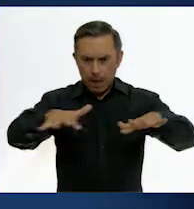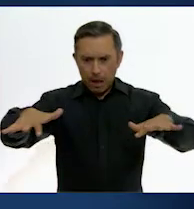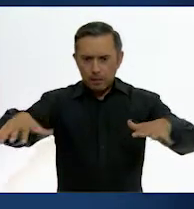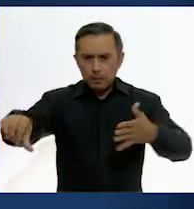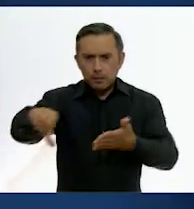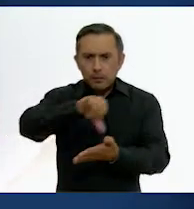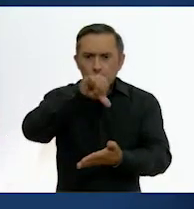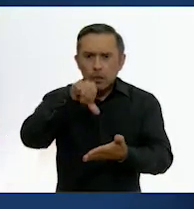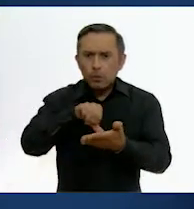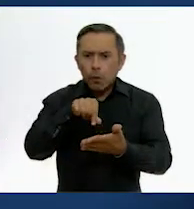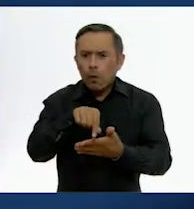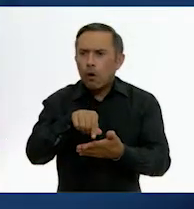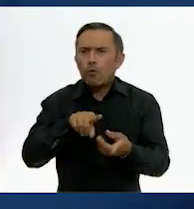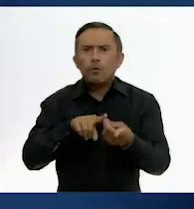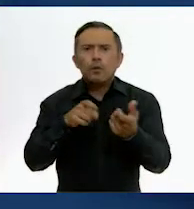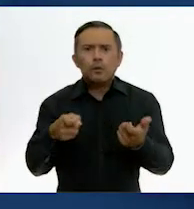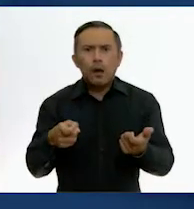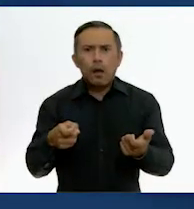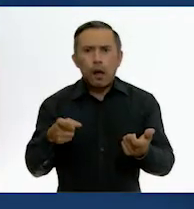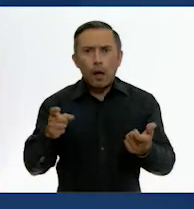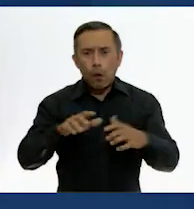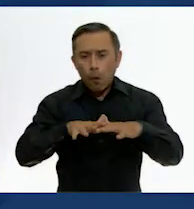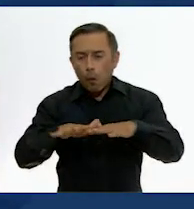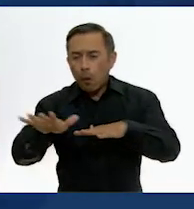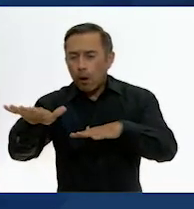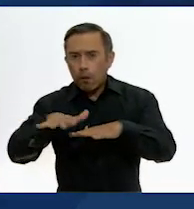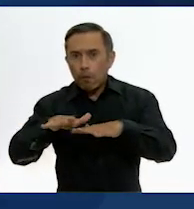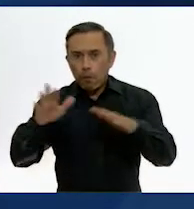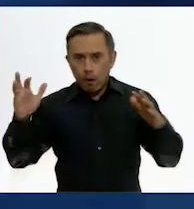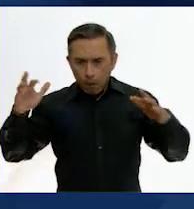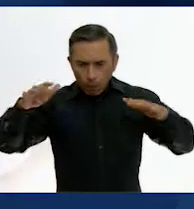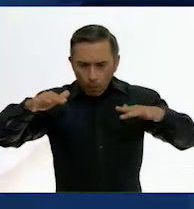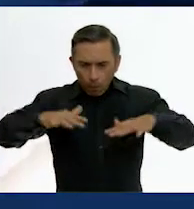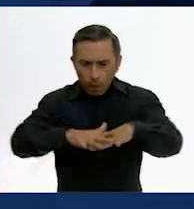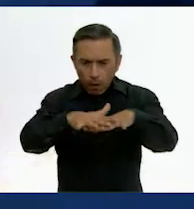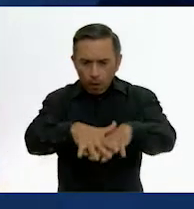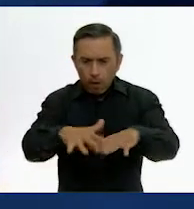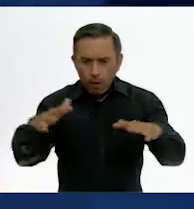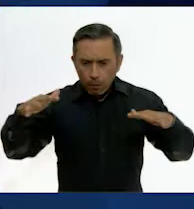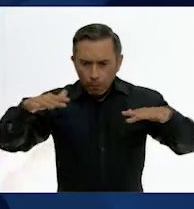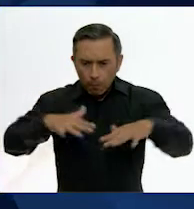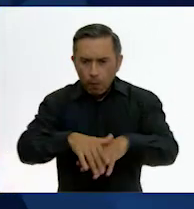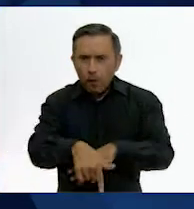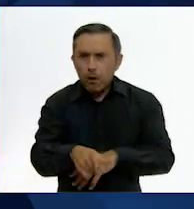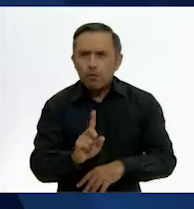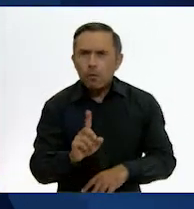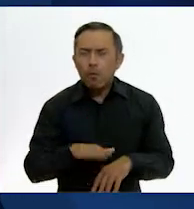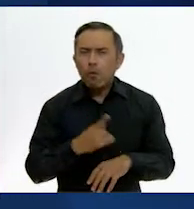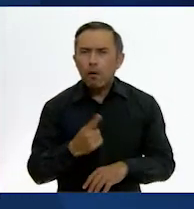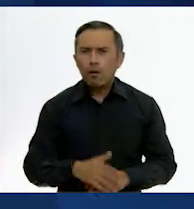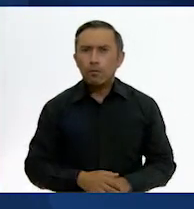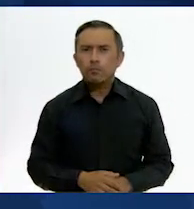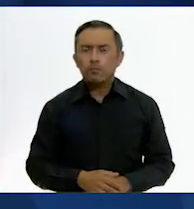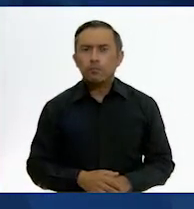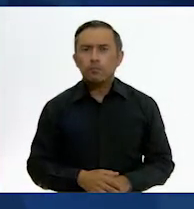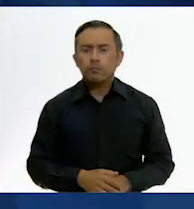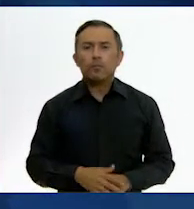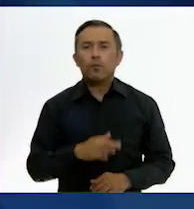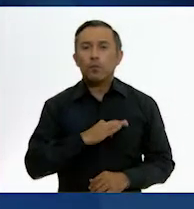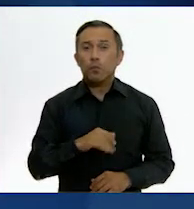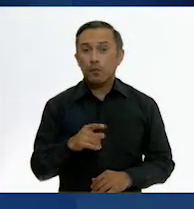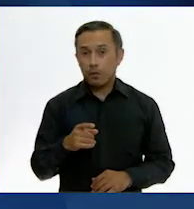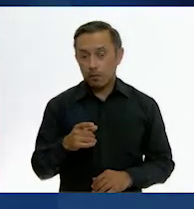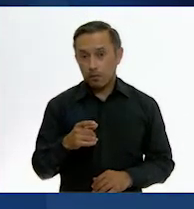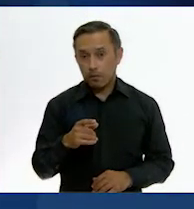porque no van allí las olas es cierto que aquel meteoro fue una paloma de amatista